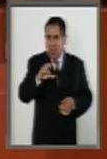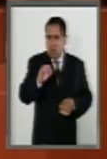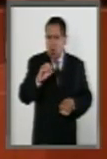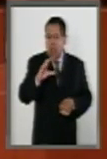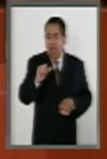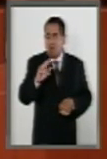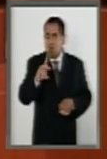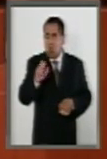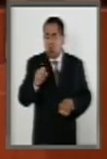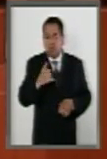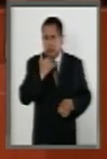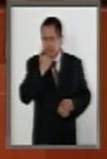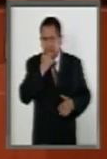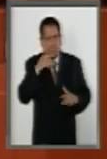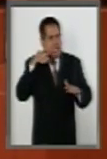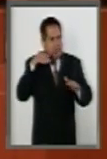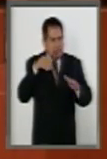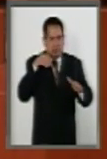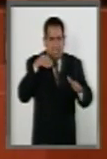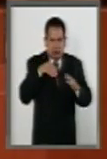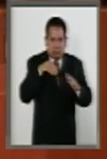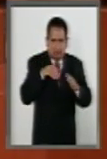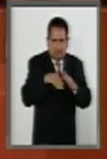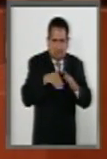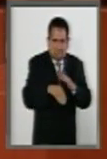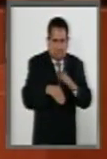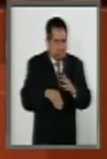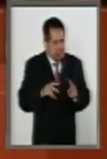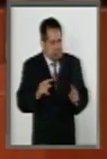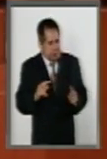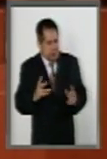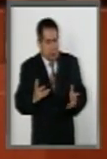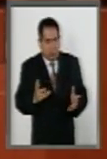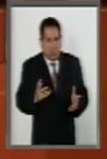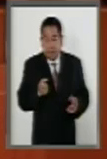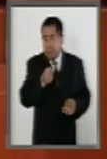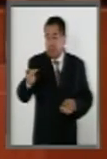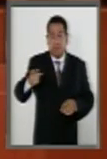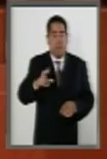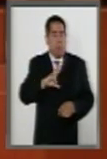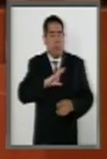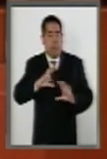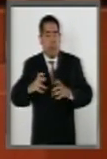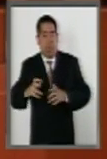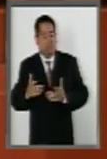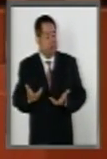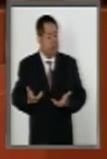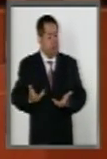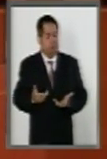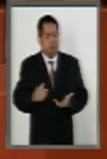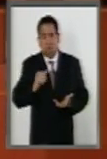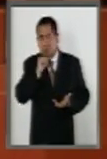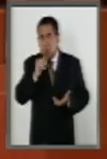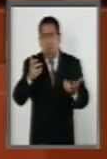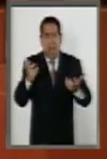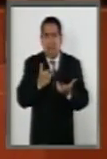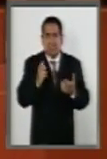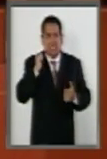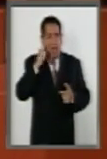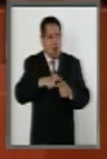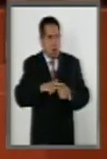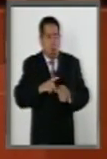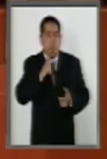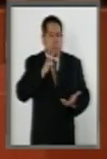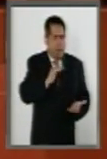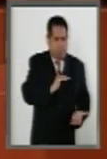continúa en franco declive y a la fecha las empresas privadas no han producido ni un solo barril